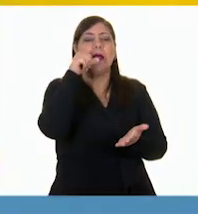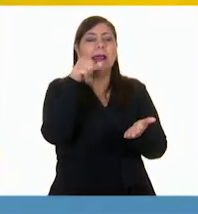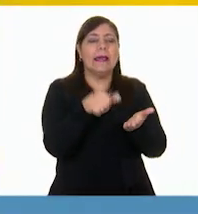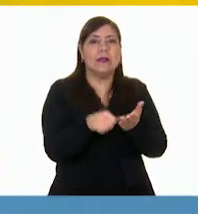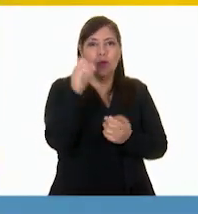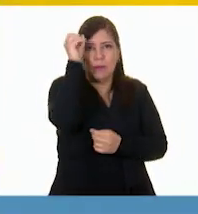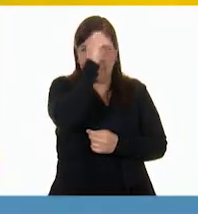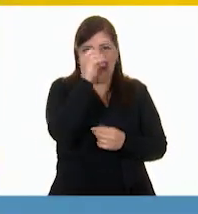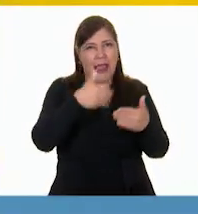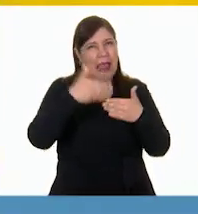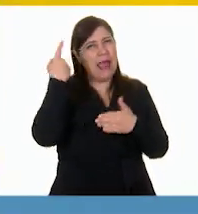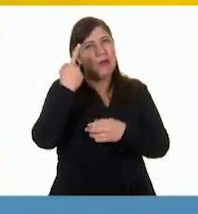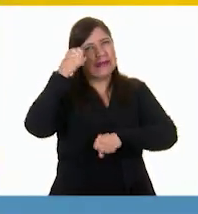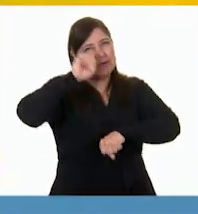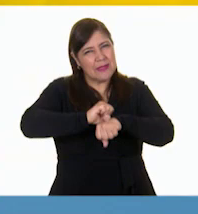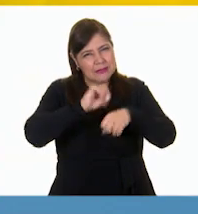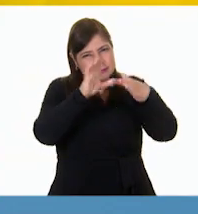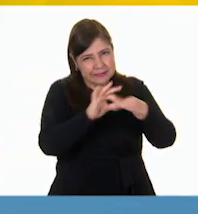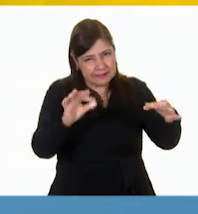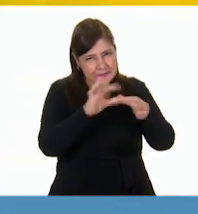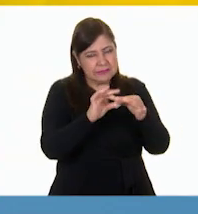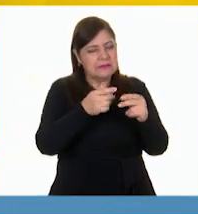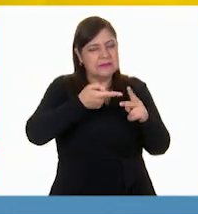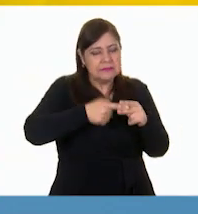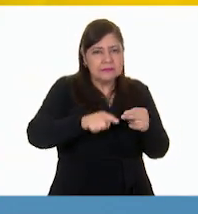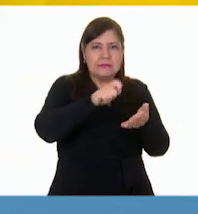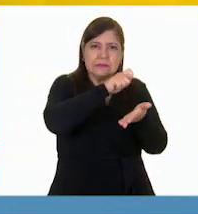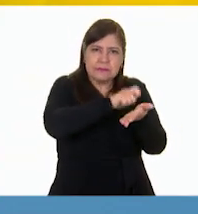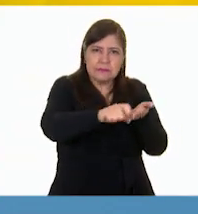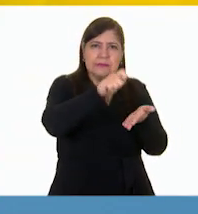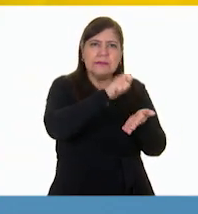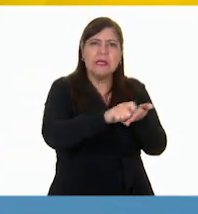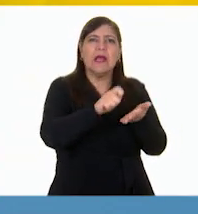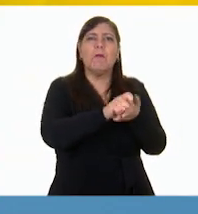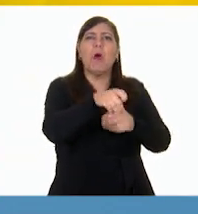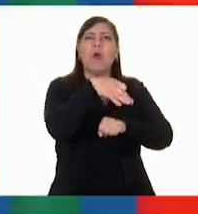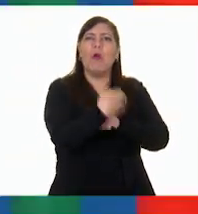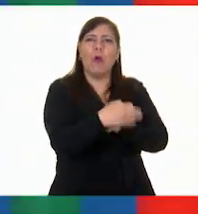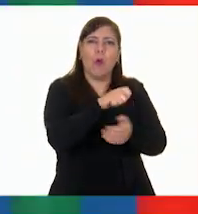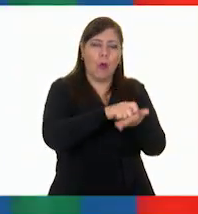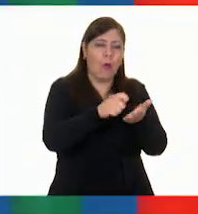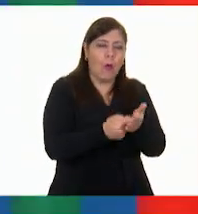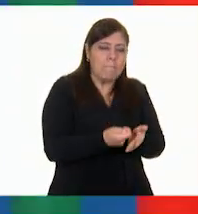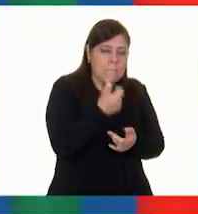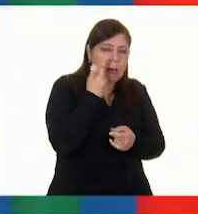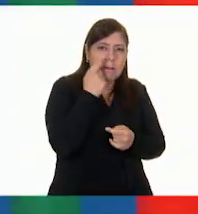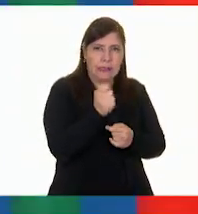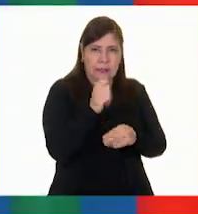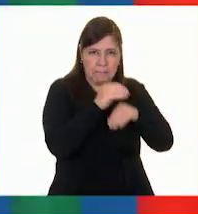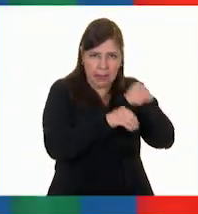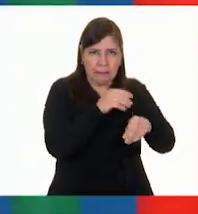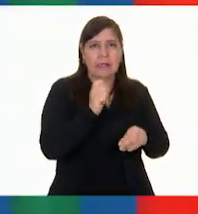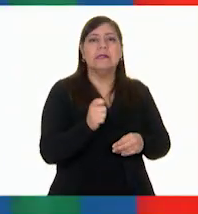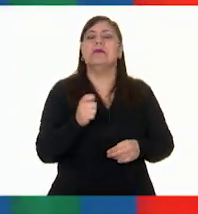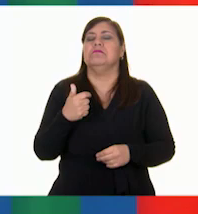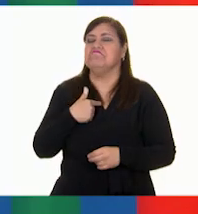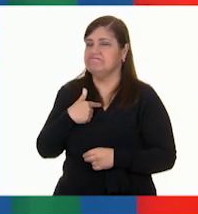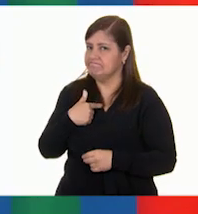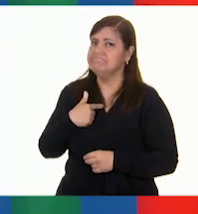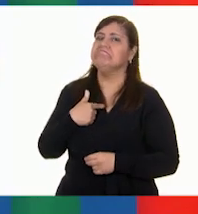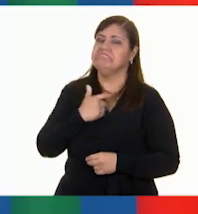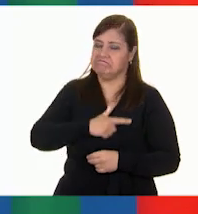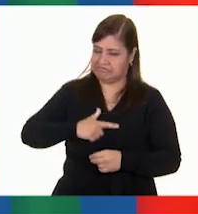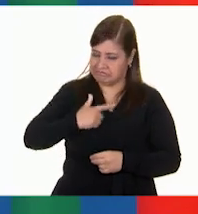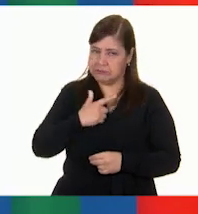que iniciamos la semana pasada e iniciaremos la escritura del borrador. ¿Qué te parece? Muy bien, Gaby. Repito, yo ya estoy más